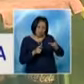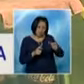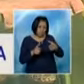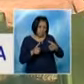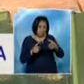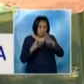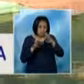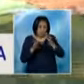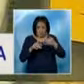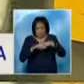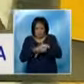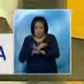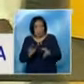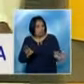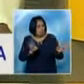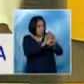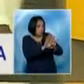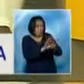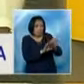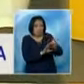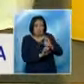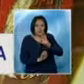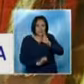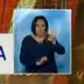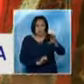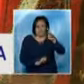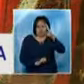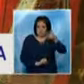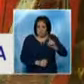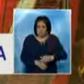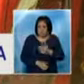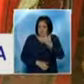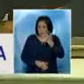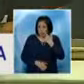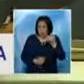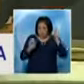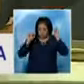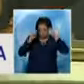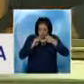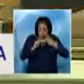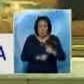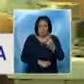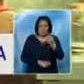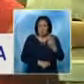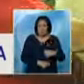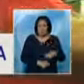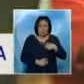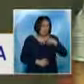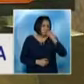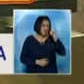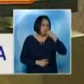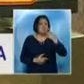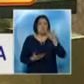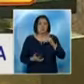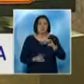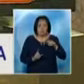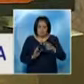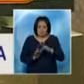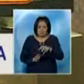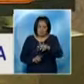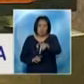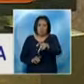las puertas para evitar que alguien dé aviso a la policía. 3 hombres tenían capucha y otro con el rostro descubierto fue directo a la